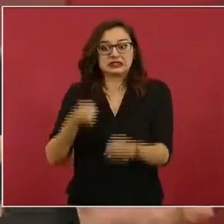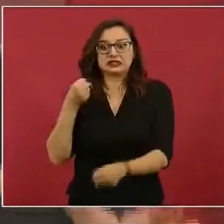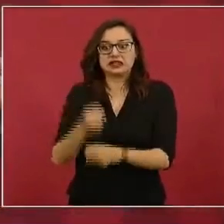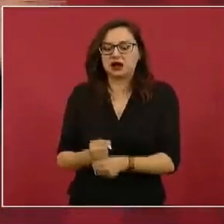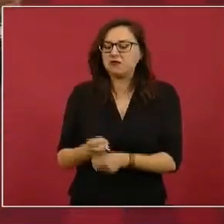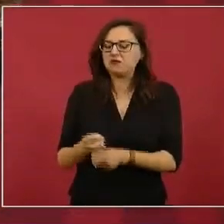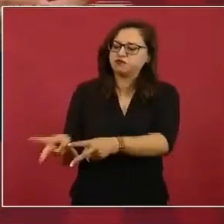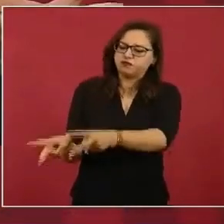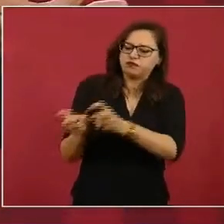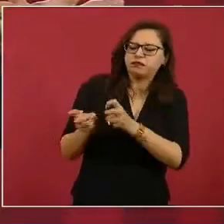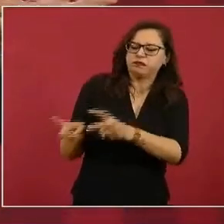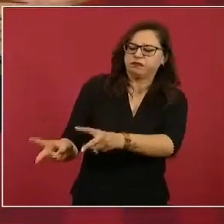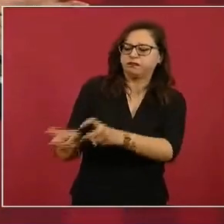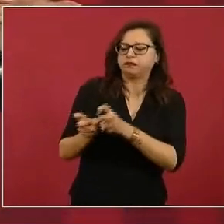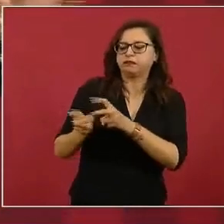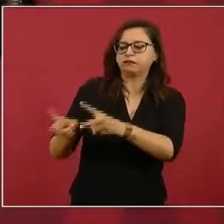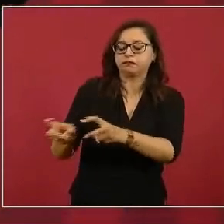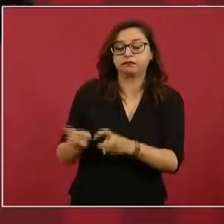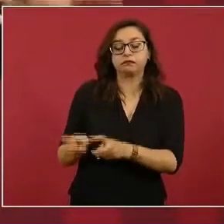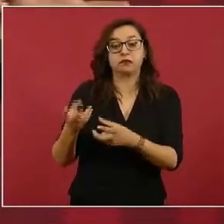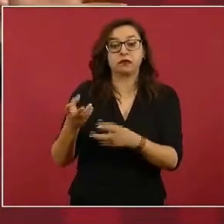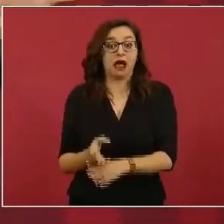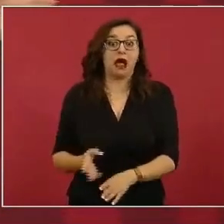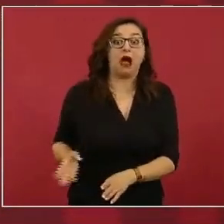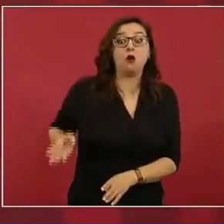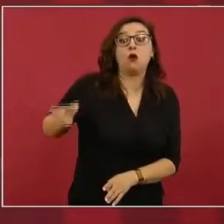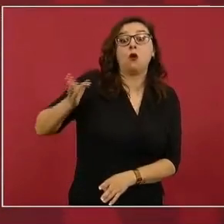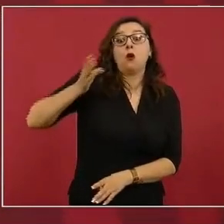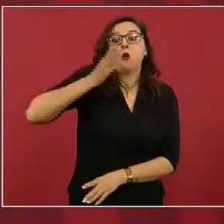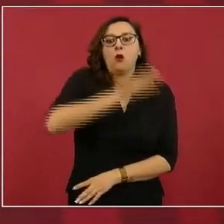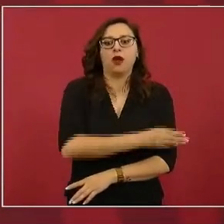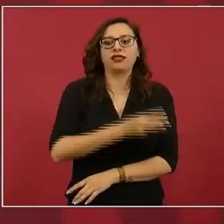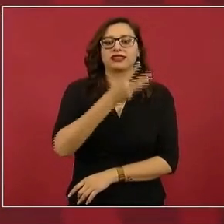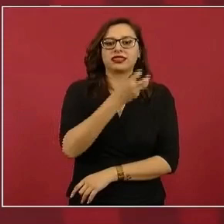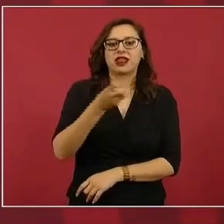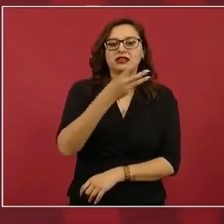saquearon más que en 3 siglos de dominación colonial.